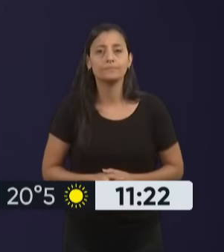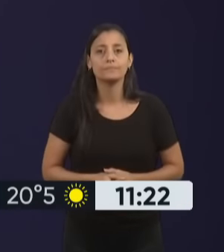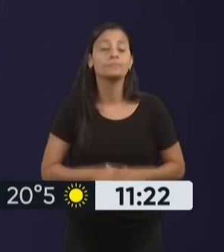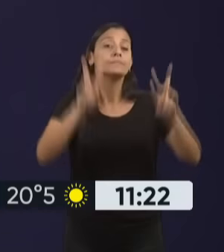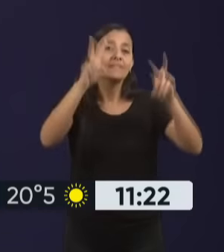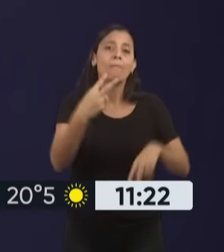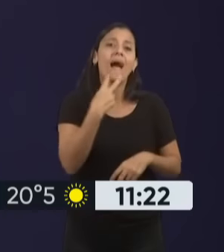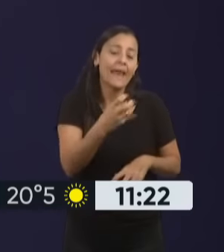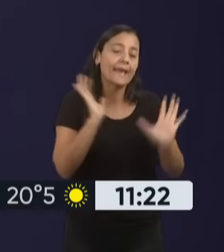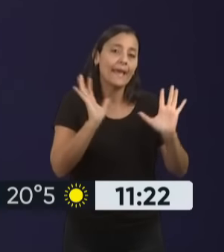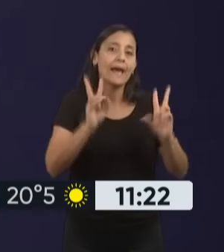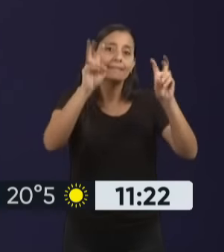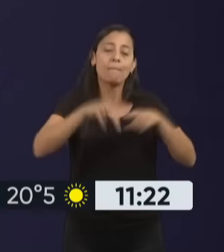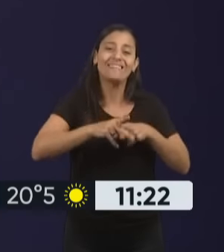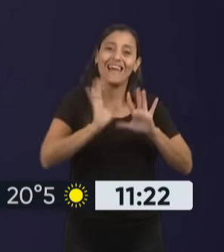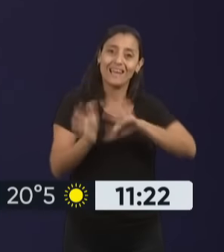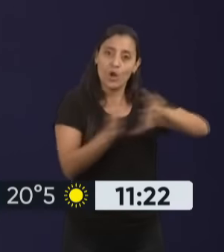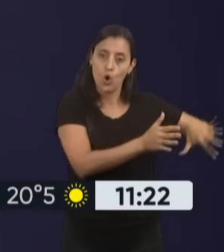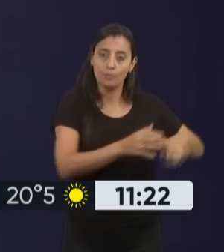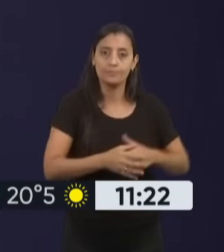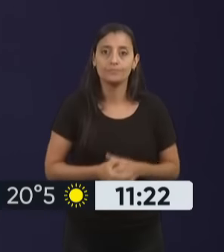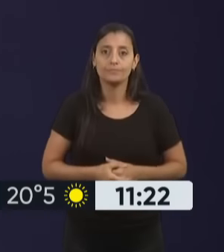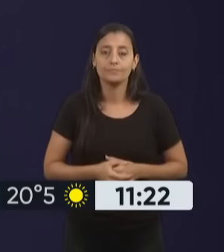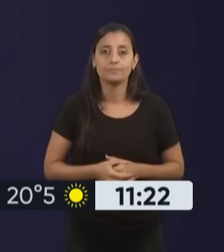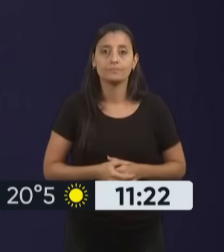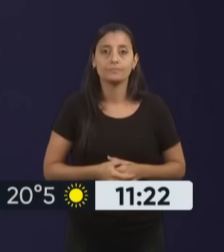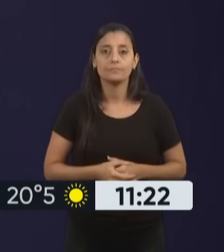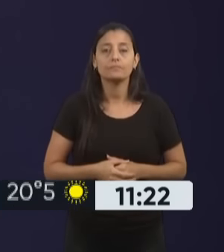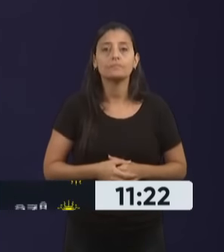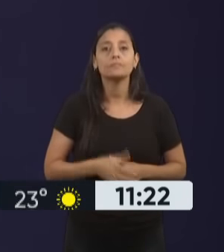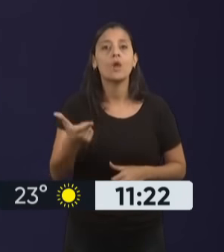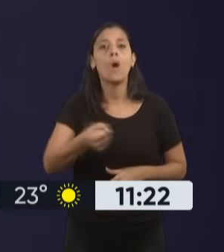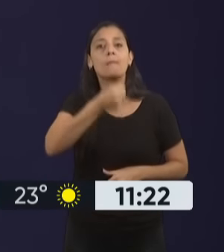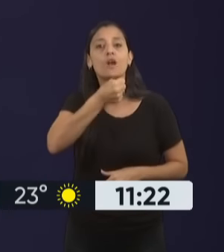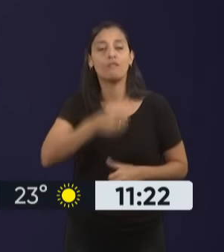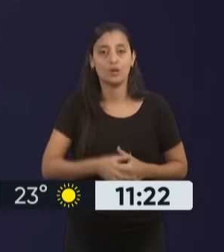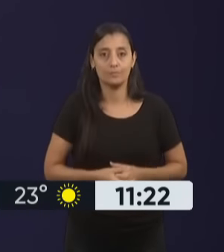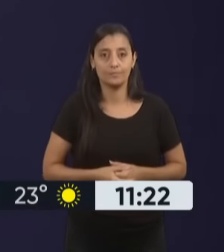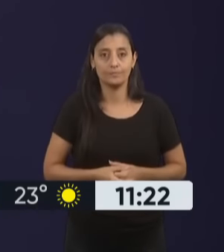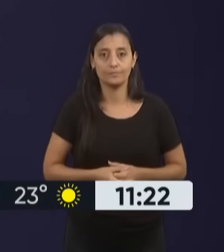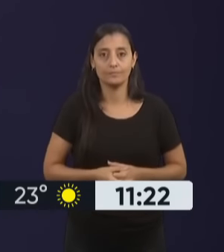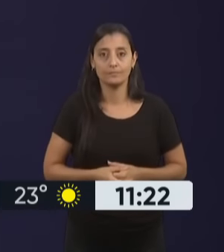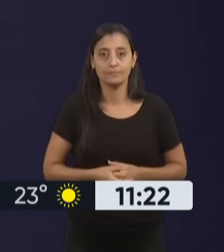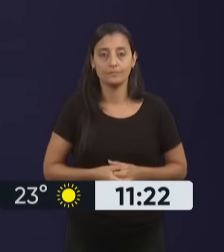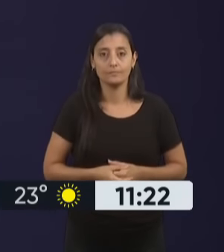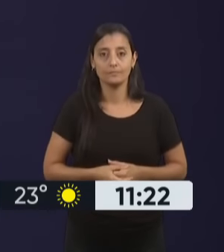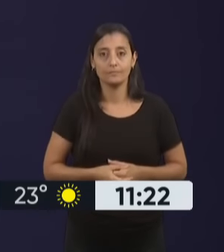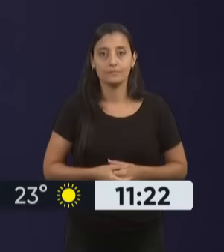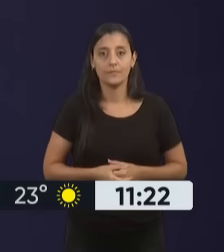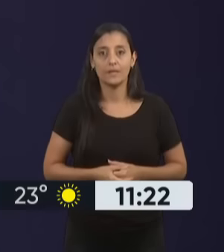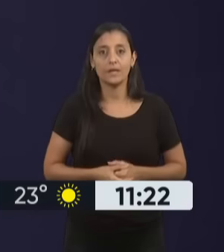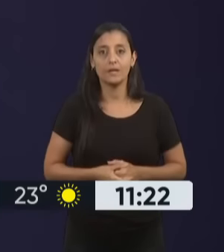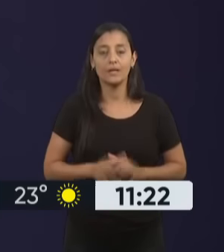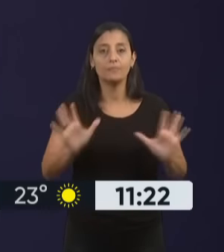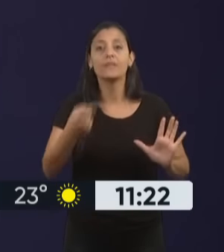energética son temas técnicos va a tener que comprar energía en est etapa vi bueno a ver es